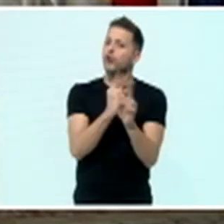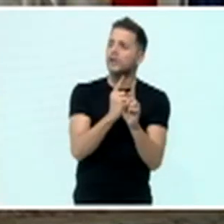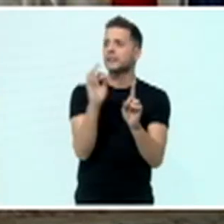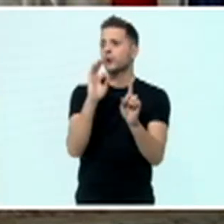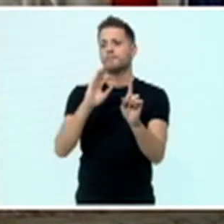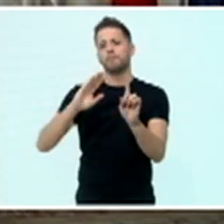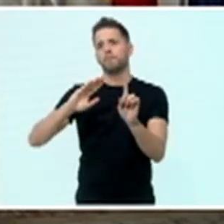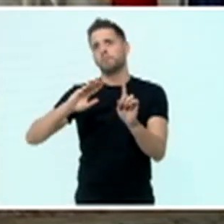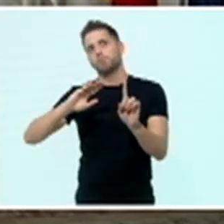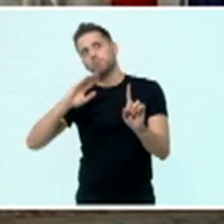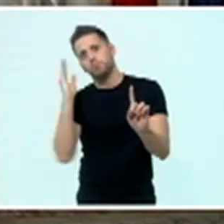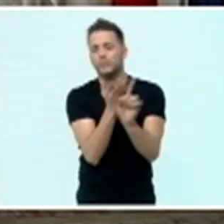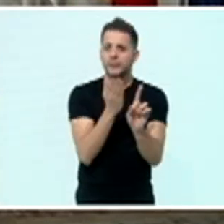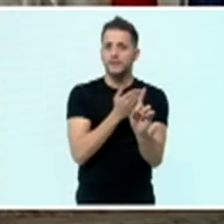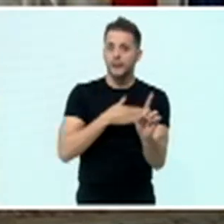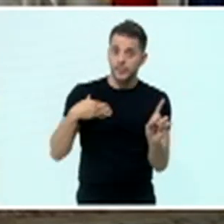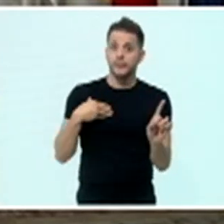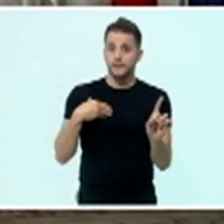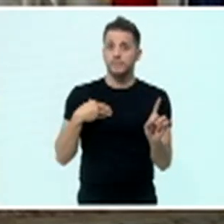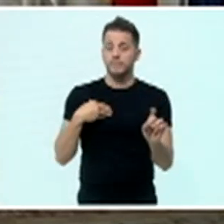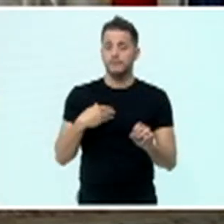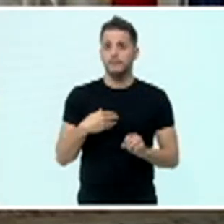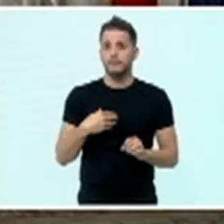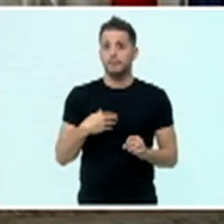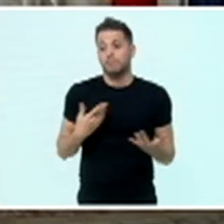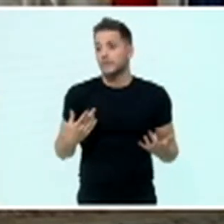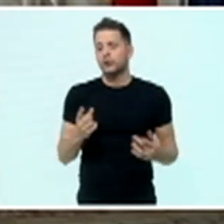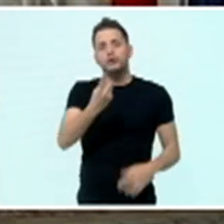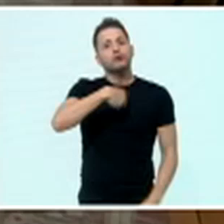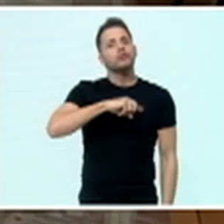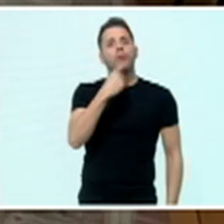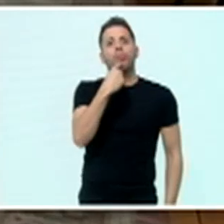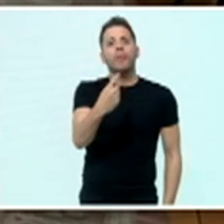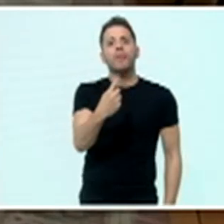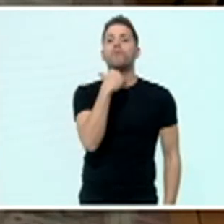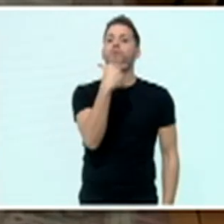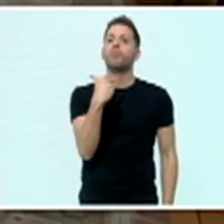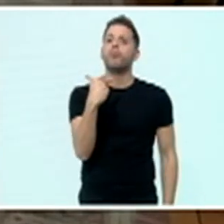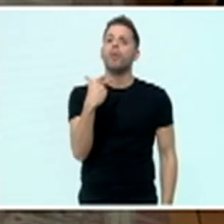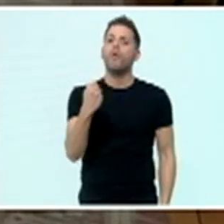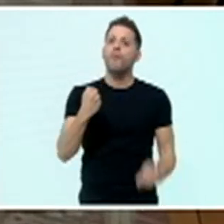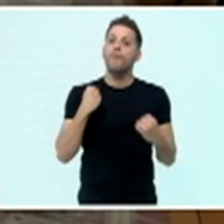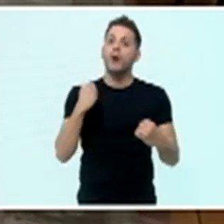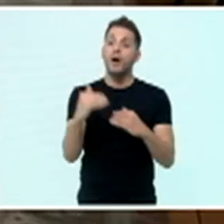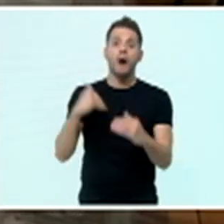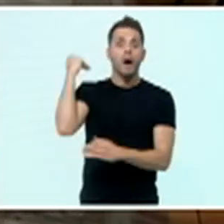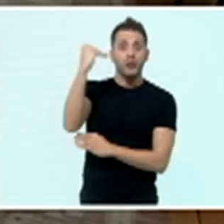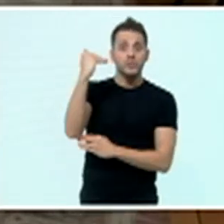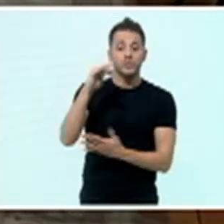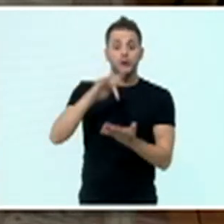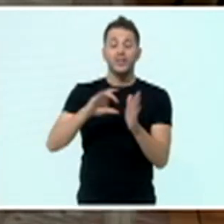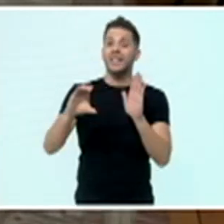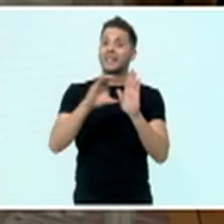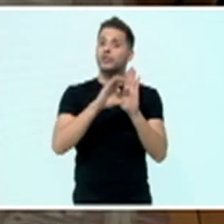buscan incluso torpedearla. Y habrá que decir alto y claro que si es verdad que la Constitución ampara una